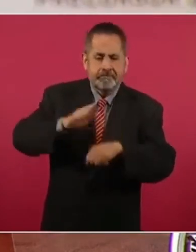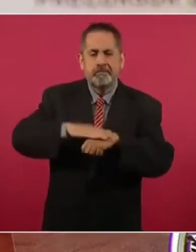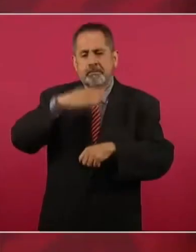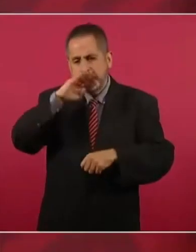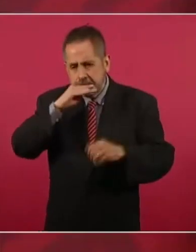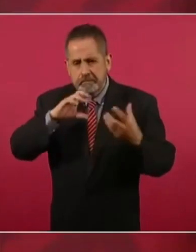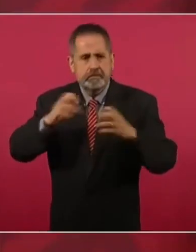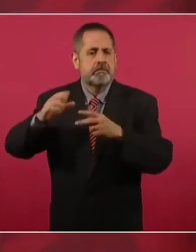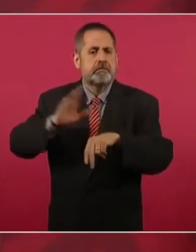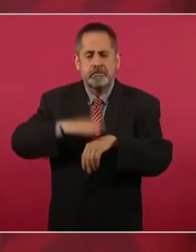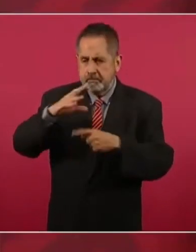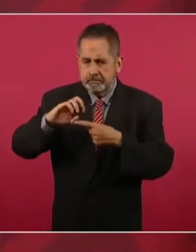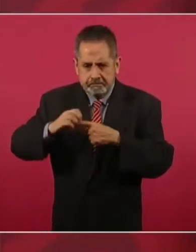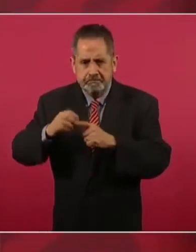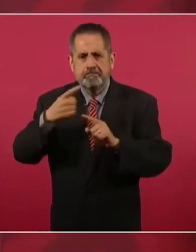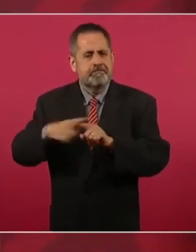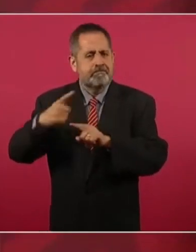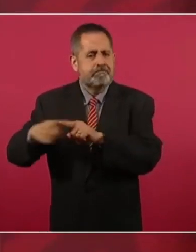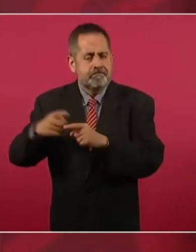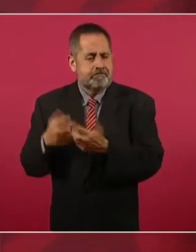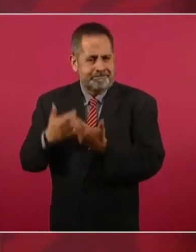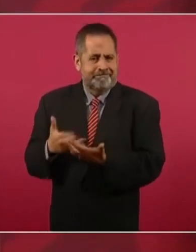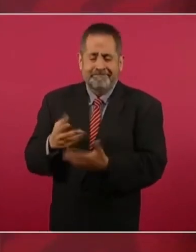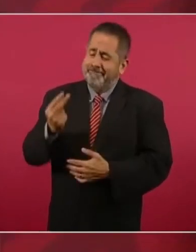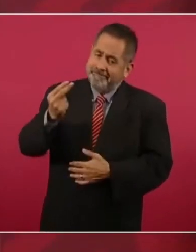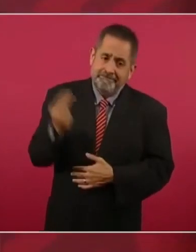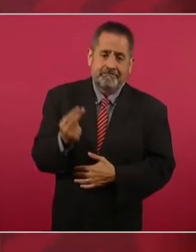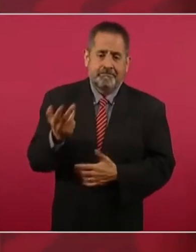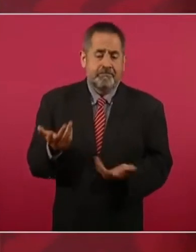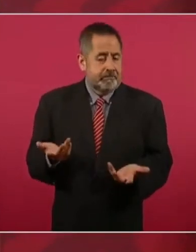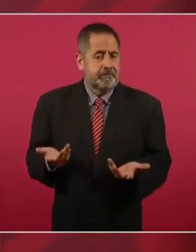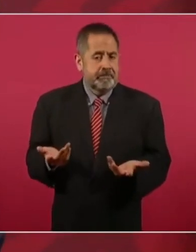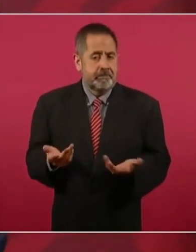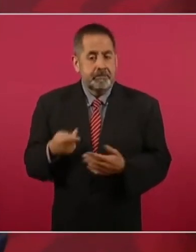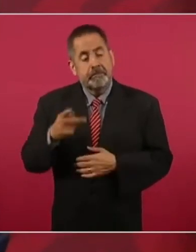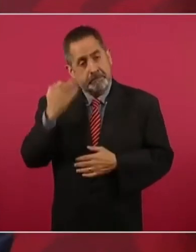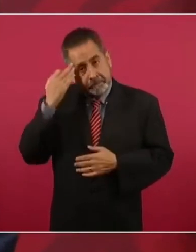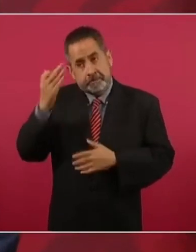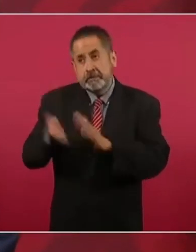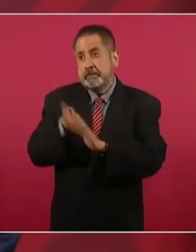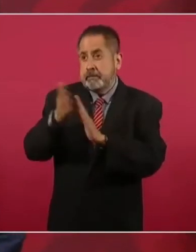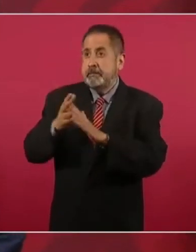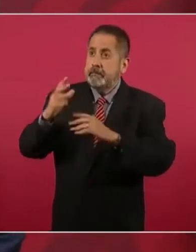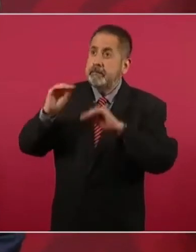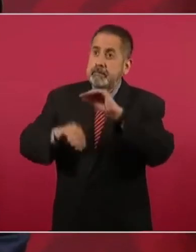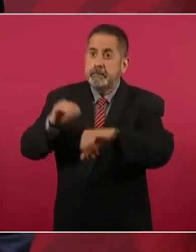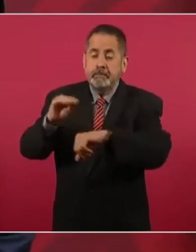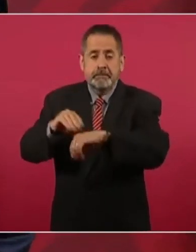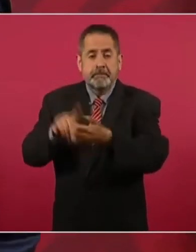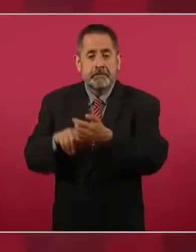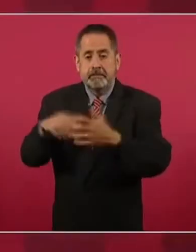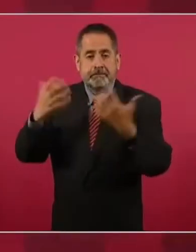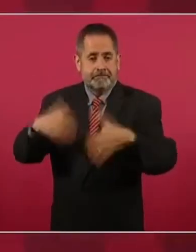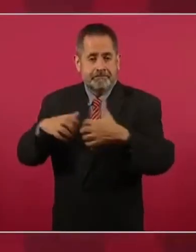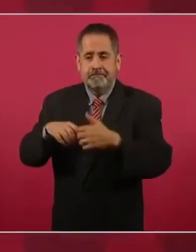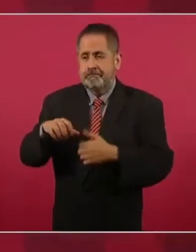tener más frijol, pero además, en el tiempo que se lleva la construcción de la planta de amoníaco y la